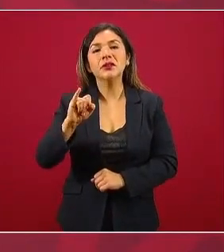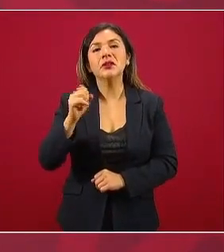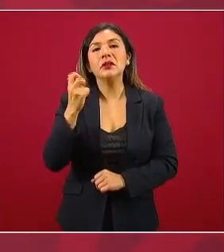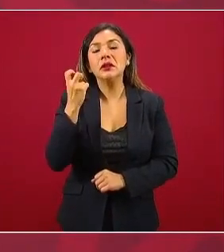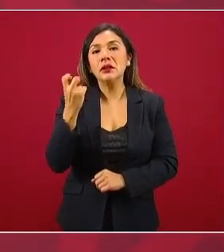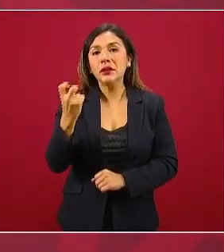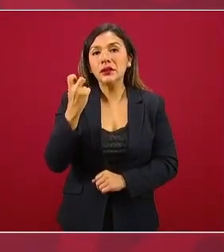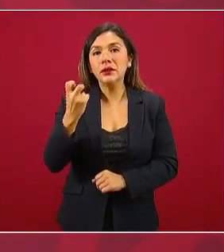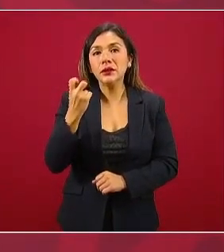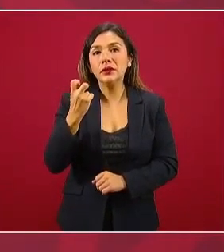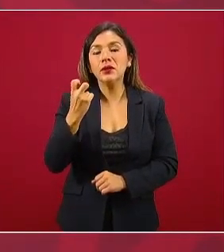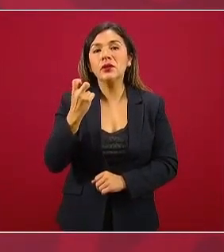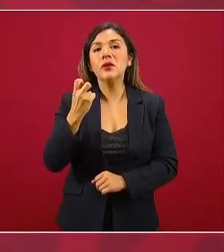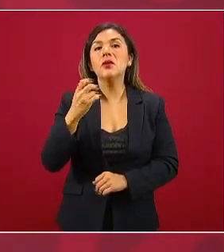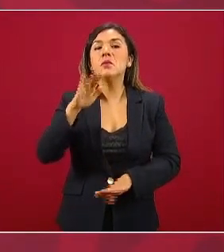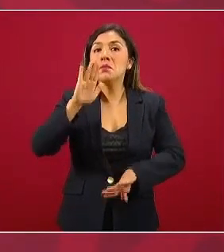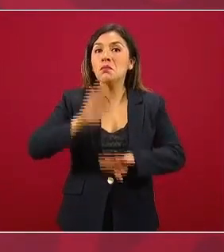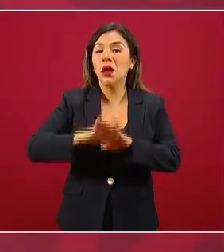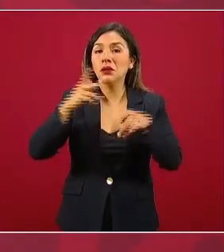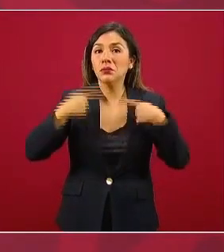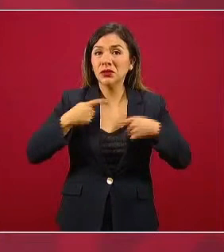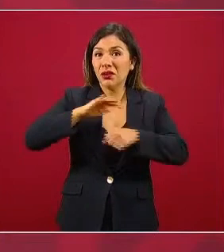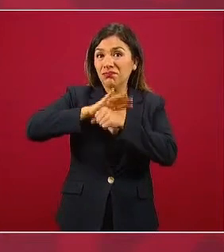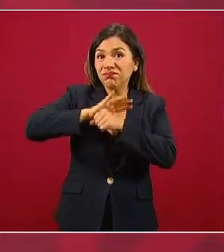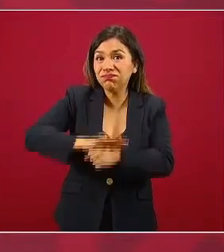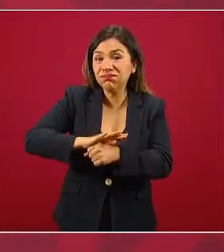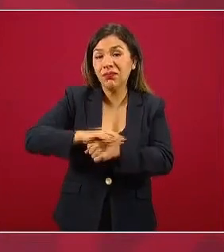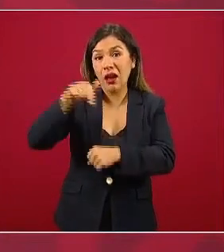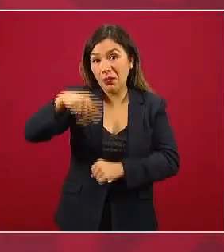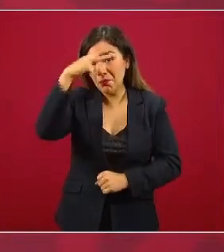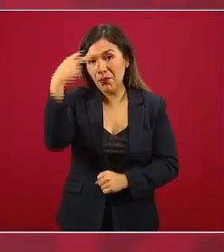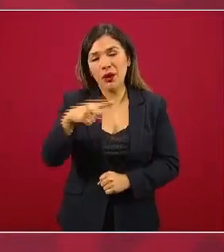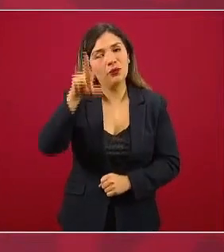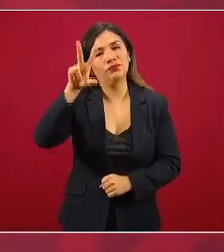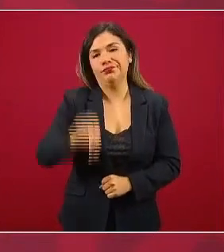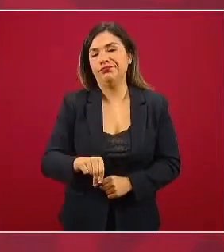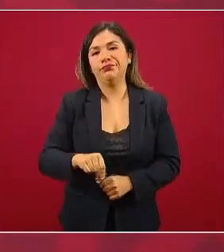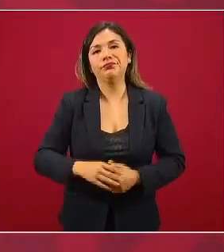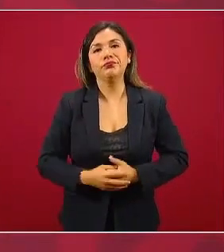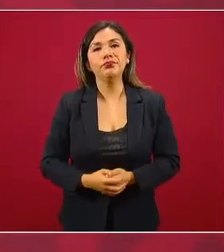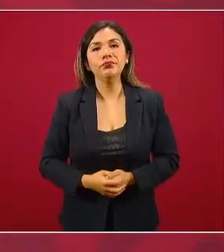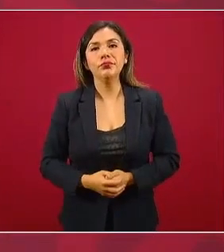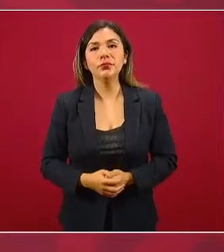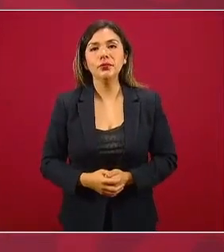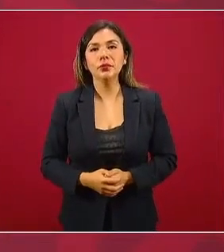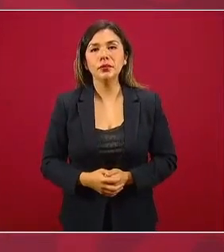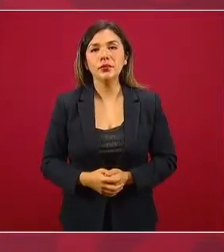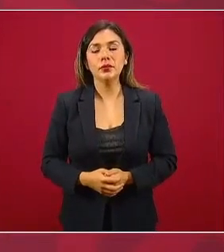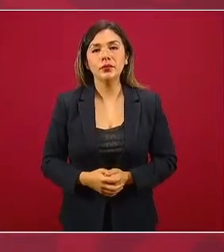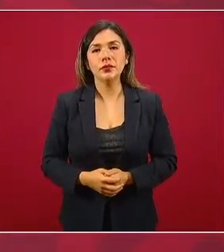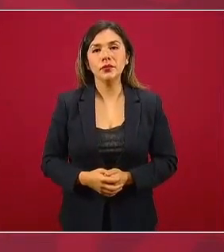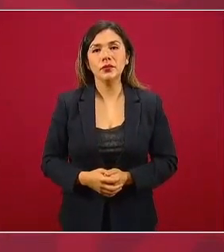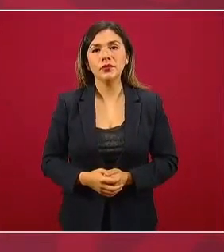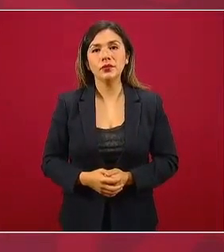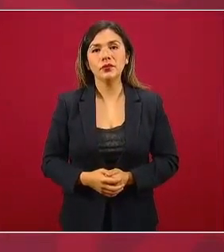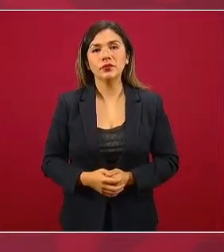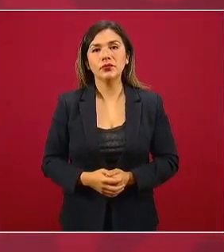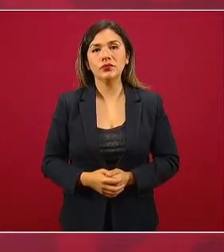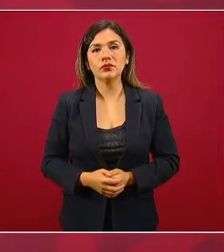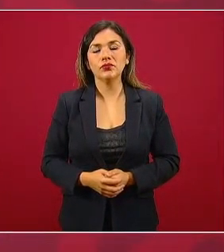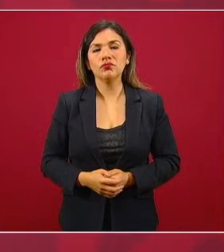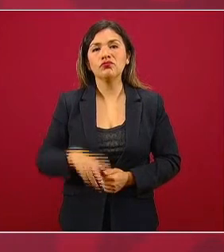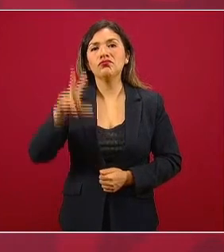se reprima en México, no a la